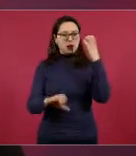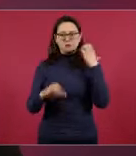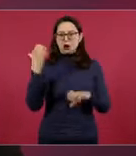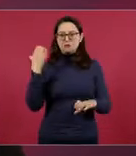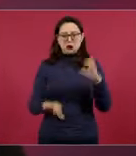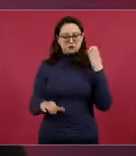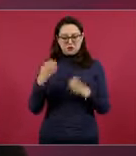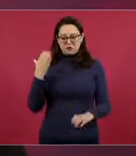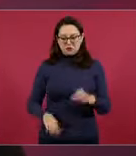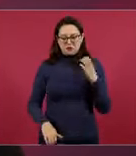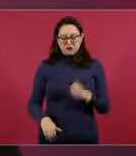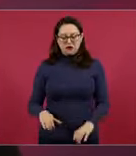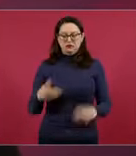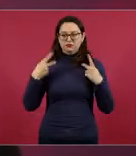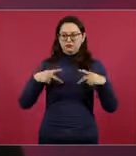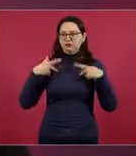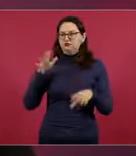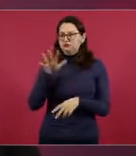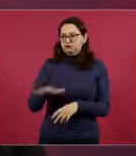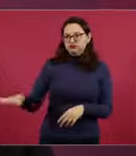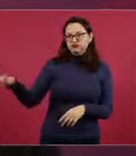y hay mucho ingenio en el pueblo.